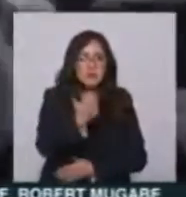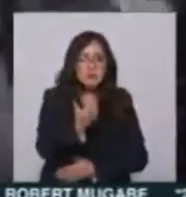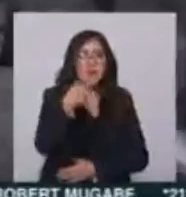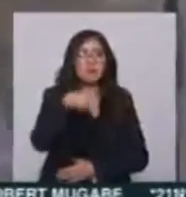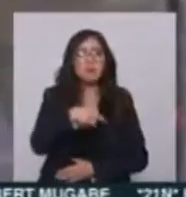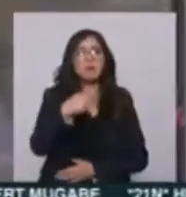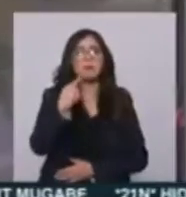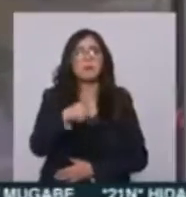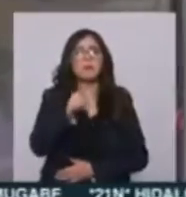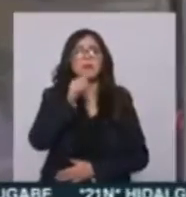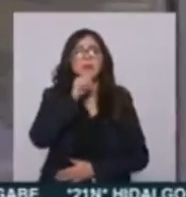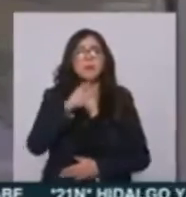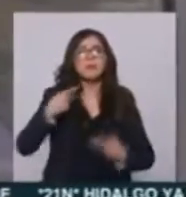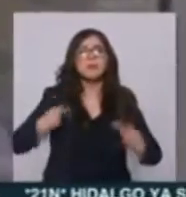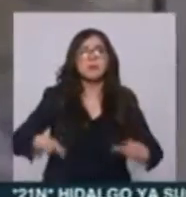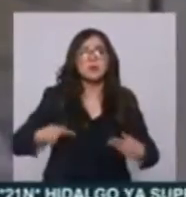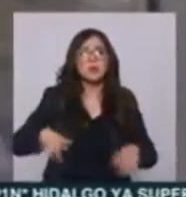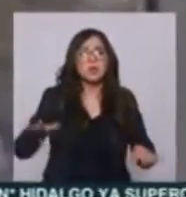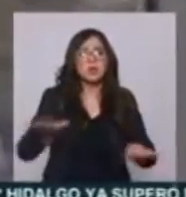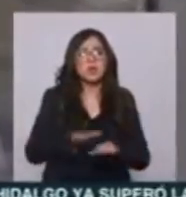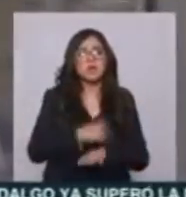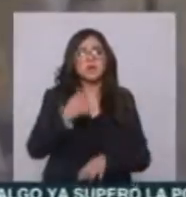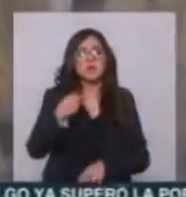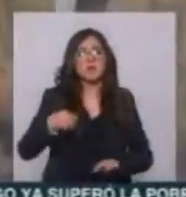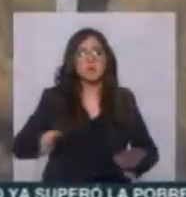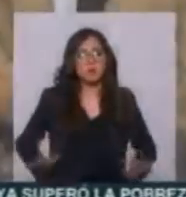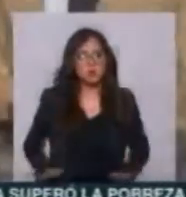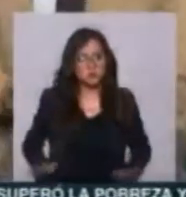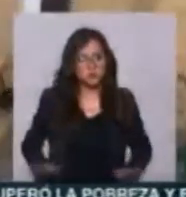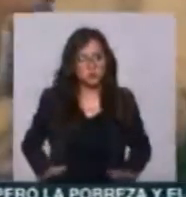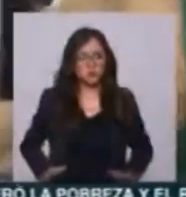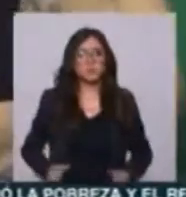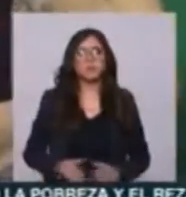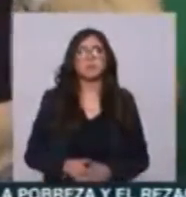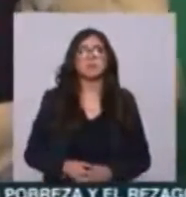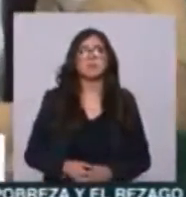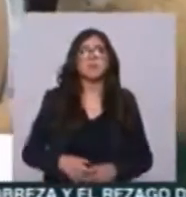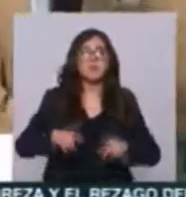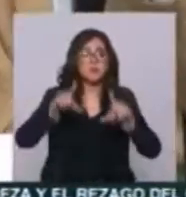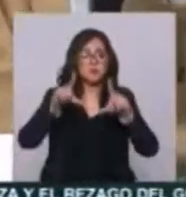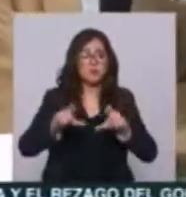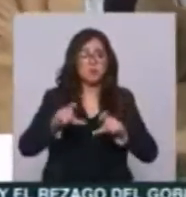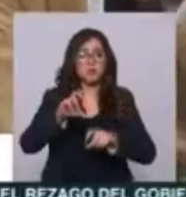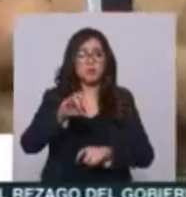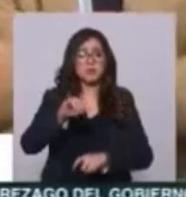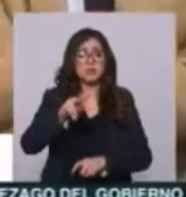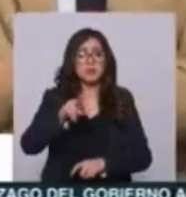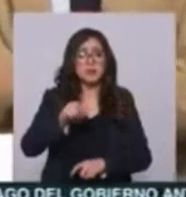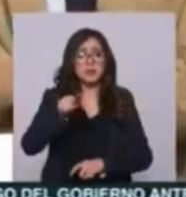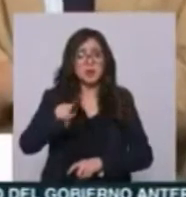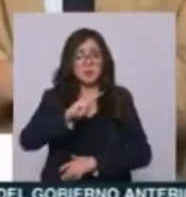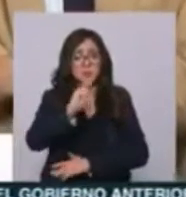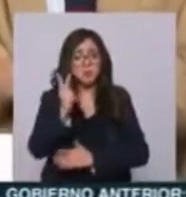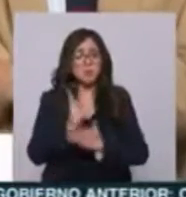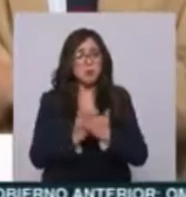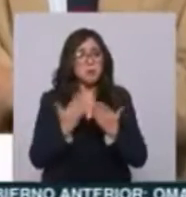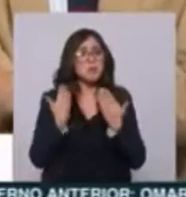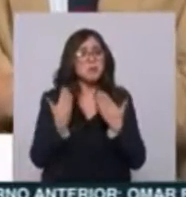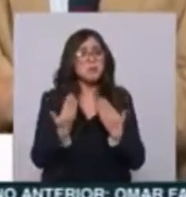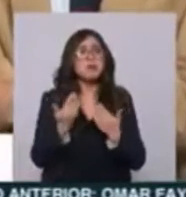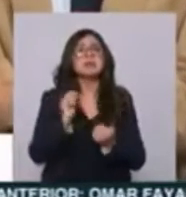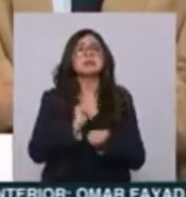de los automovilistas. Más importantes de Fotocívicas, que ha sido un programa exitoso en la ciudad, son